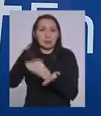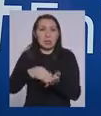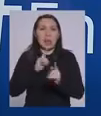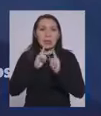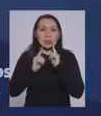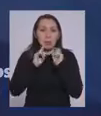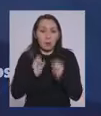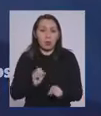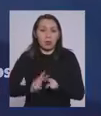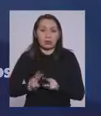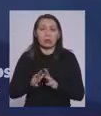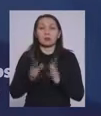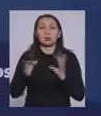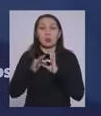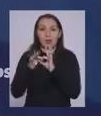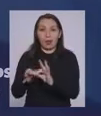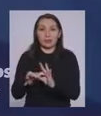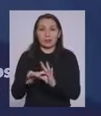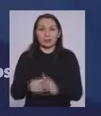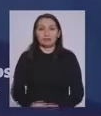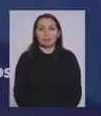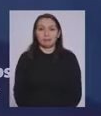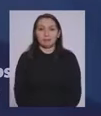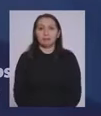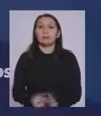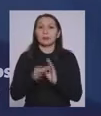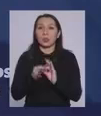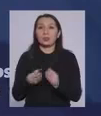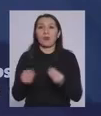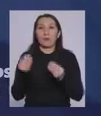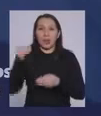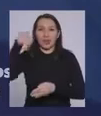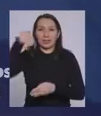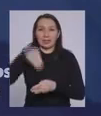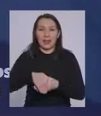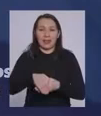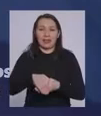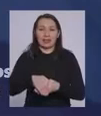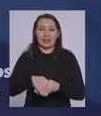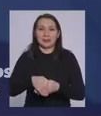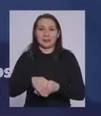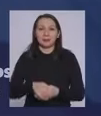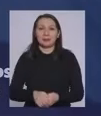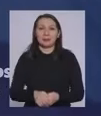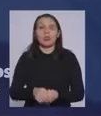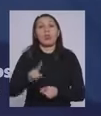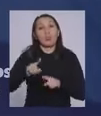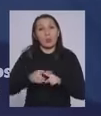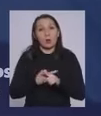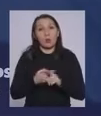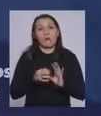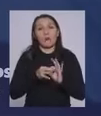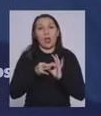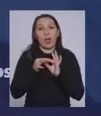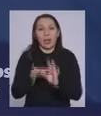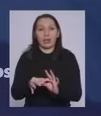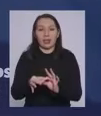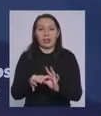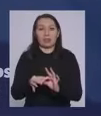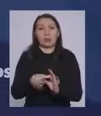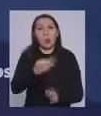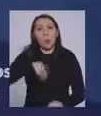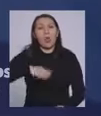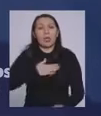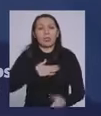exámenes. Muchas gracias. Muchas gracias. Que tengan muy buenas tardes. Una vez más agradezco a